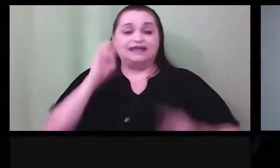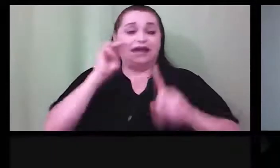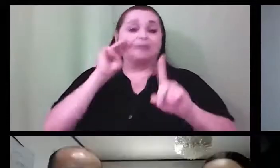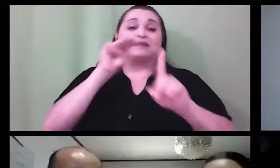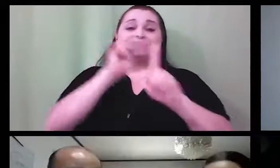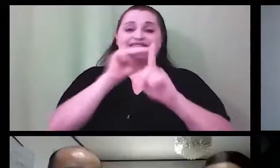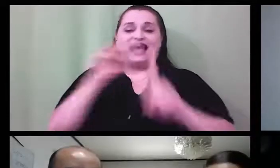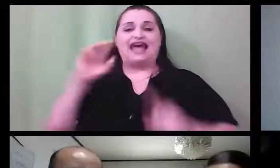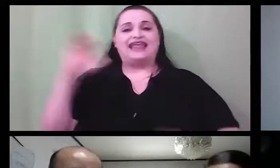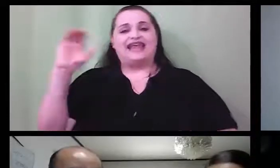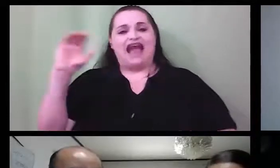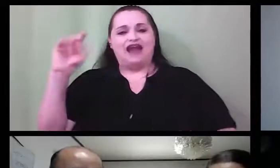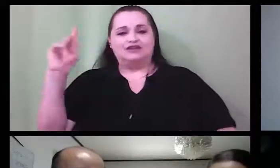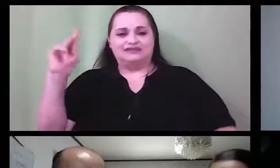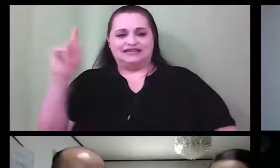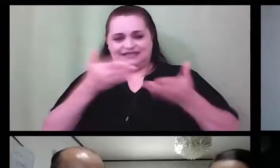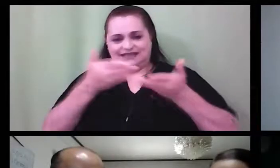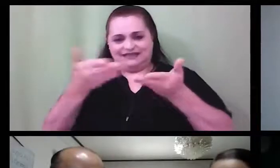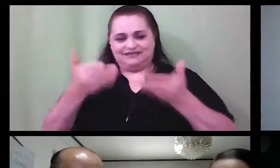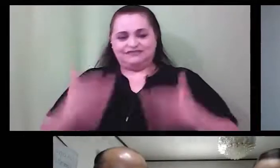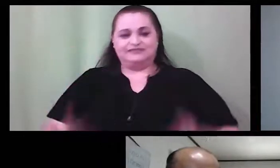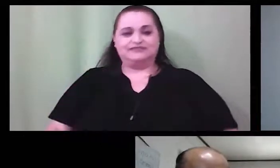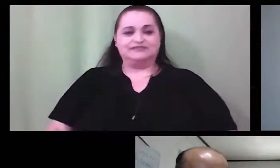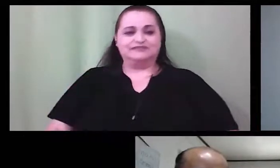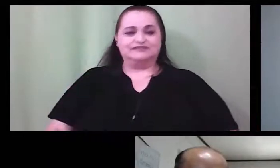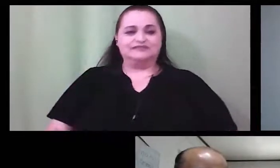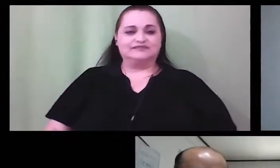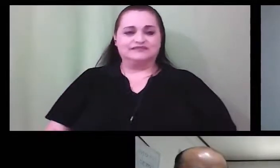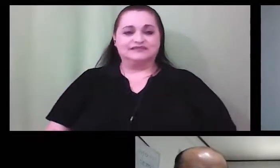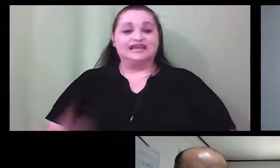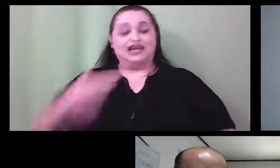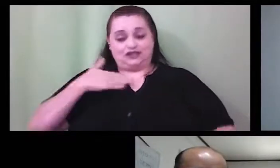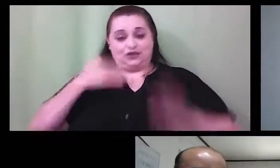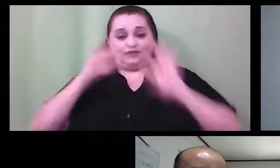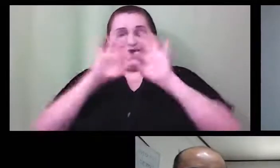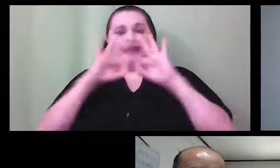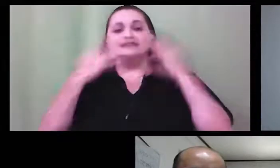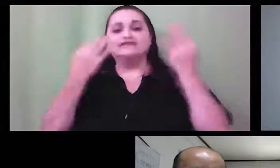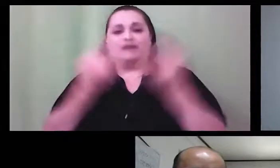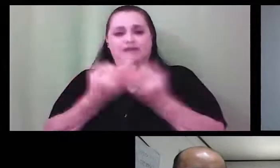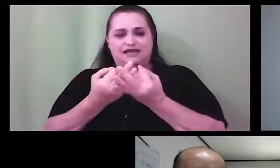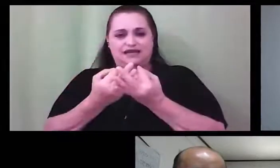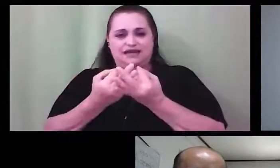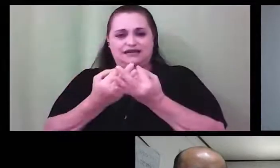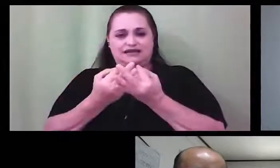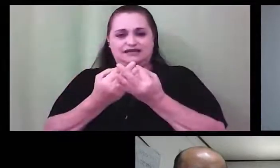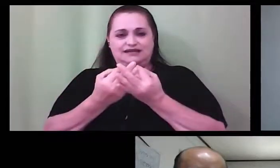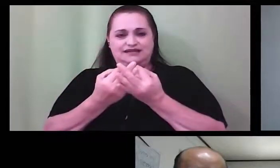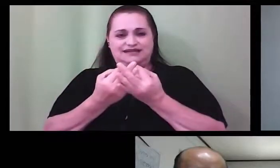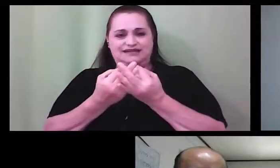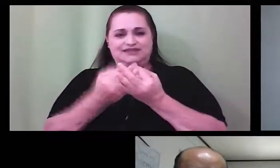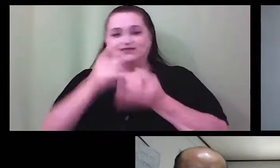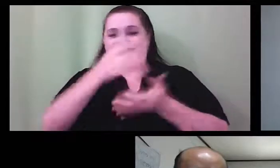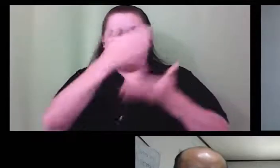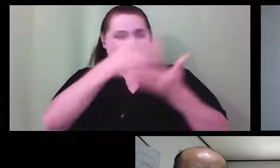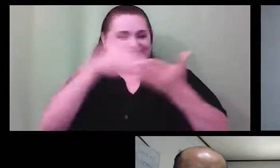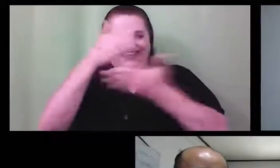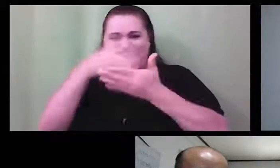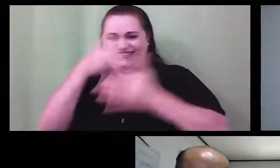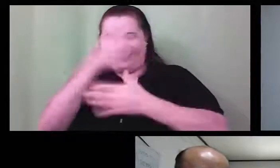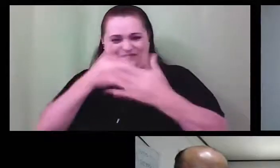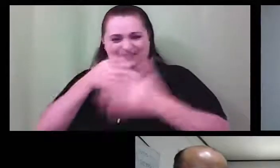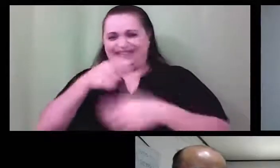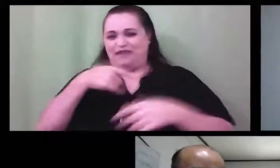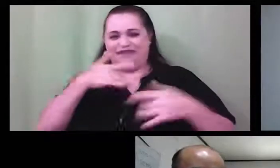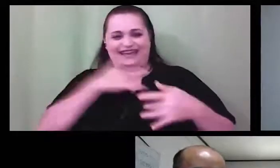de Carlos y Crisia. Yo a las familias. Ustedes se dividen todo a la mitad, me encanta.